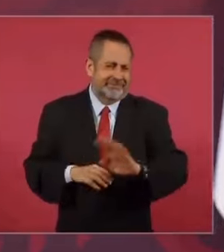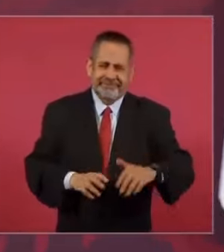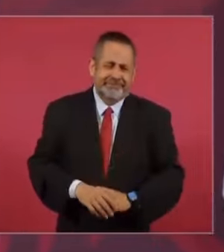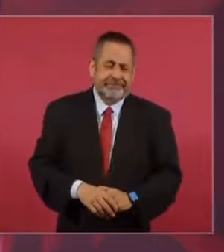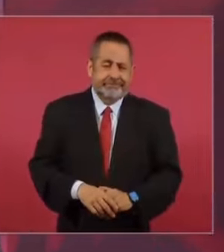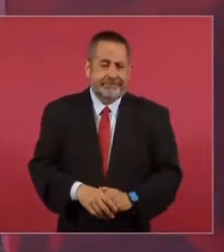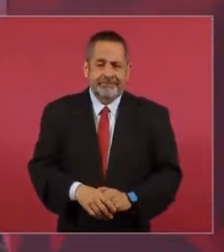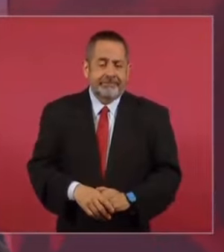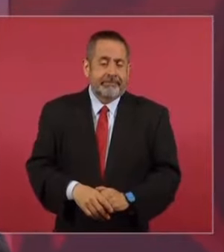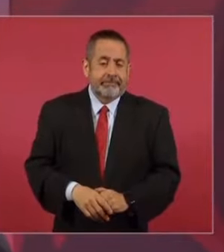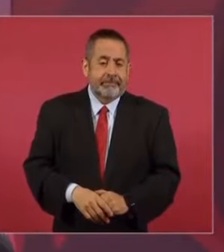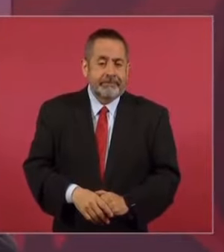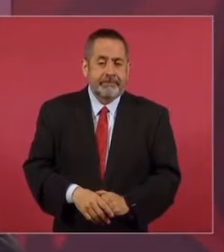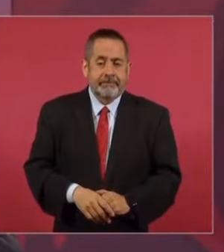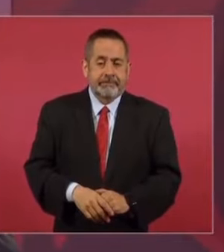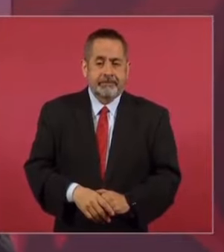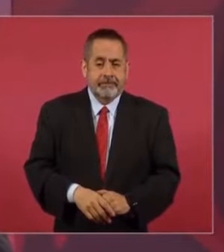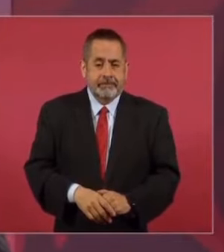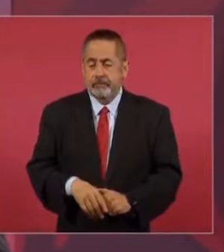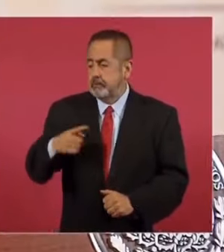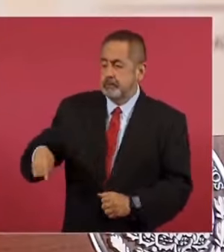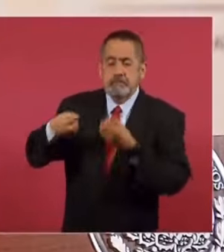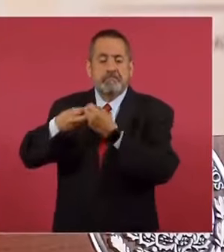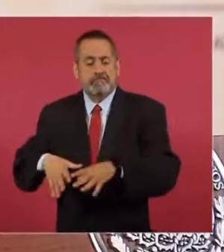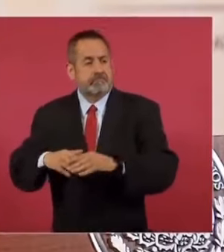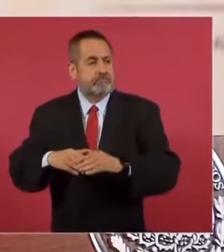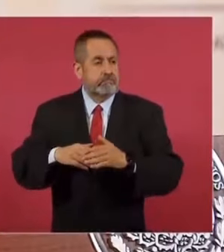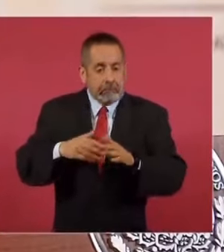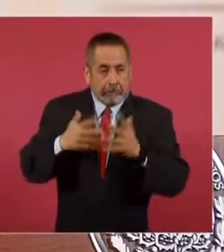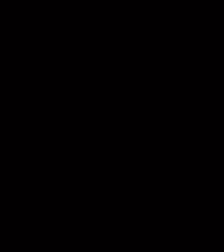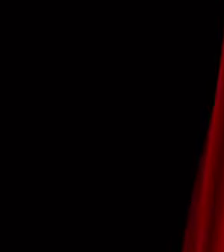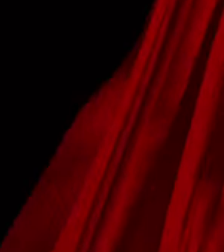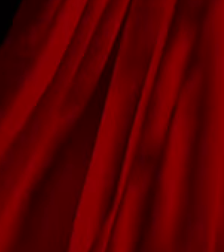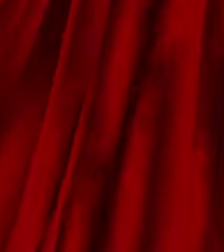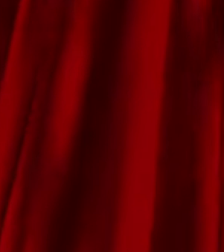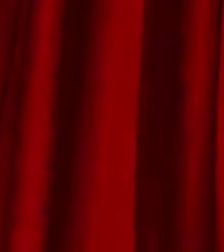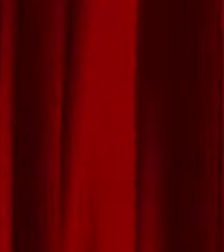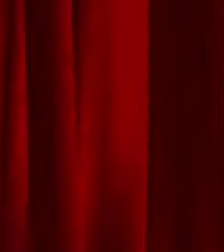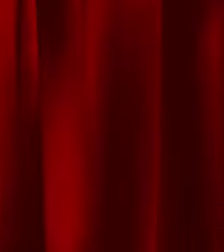o afectación a nuestra soberanía.